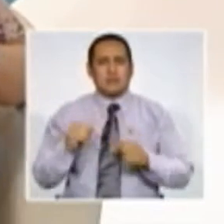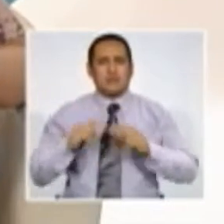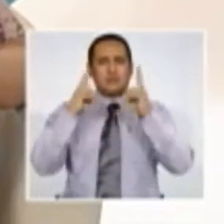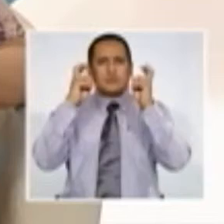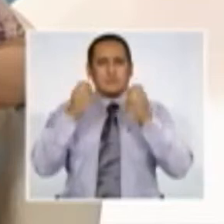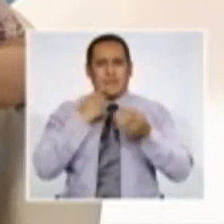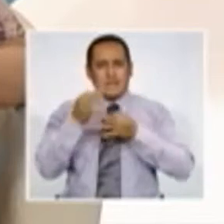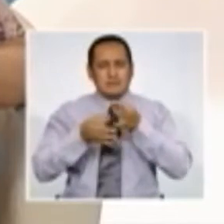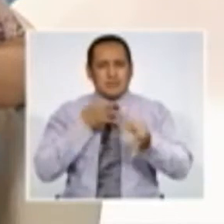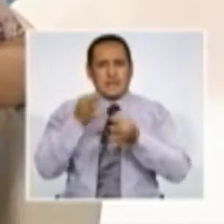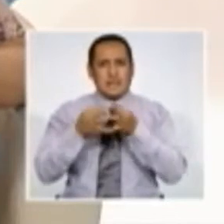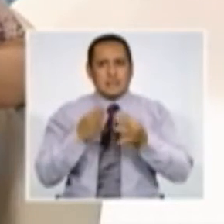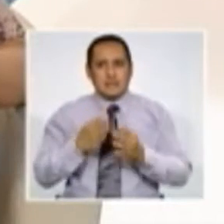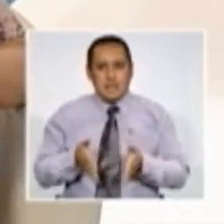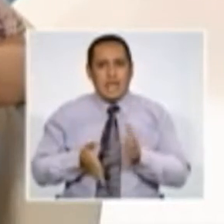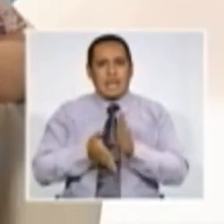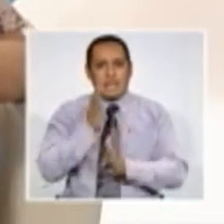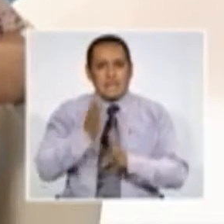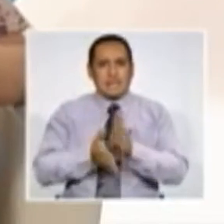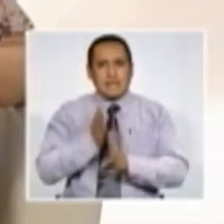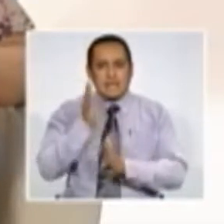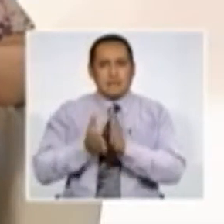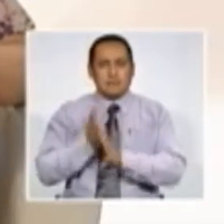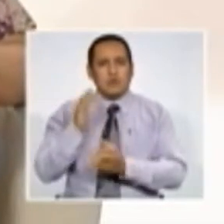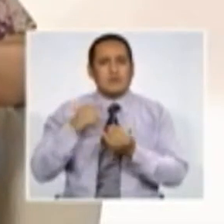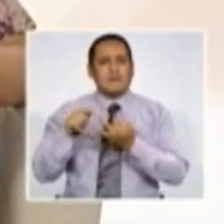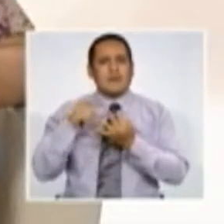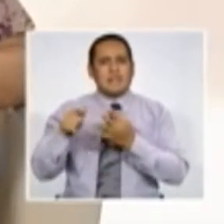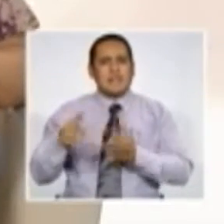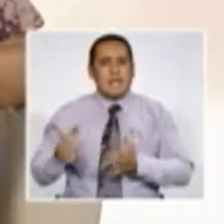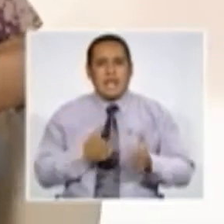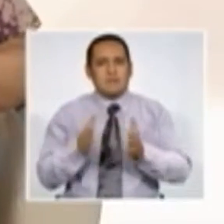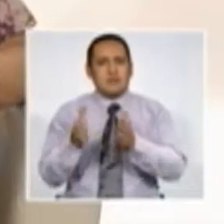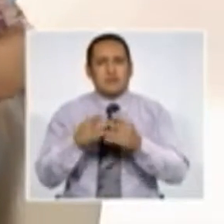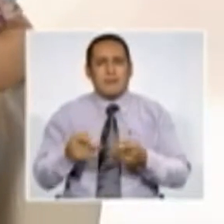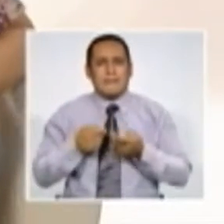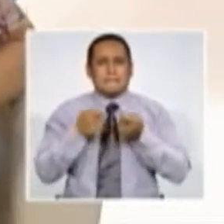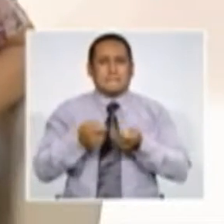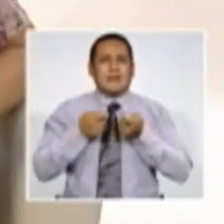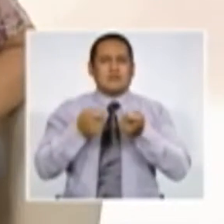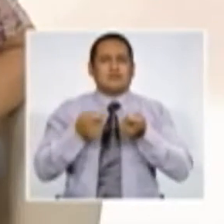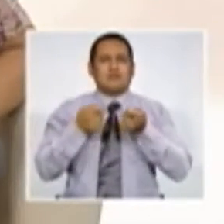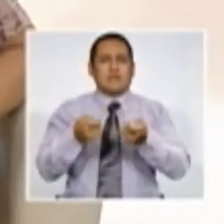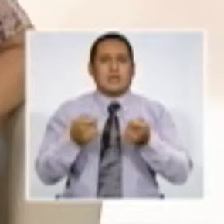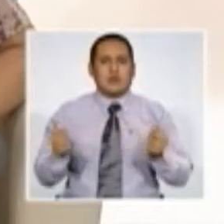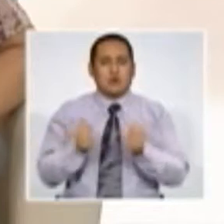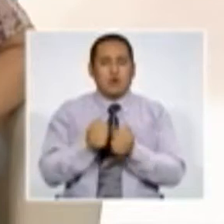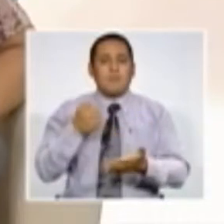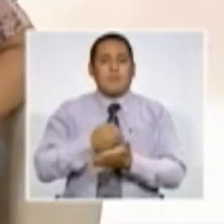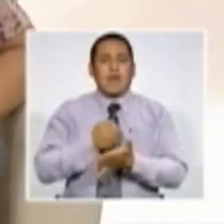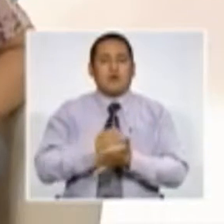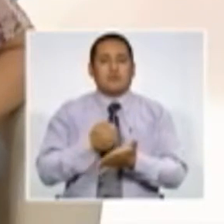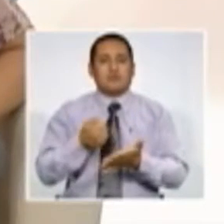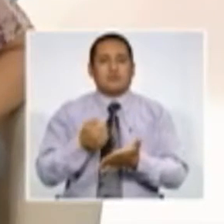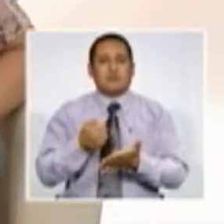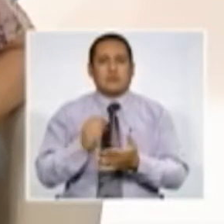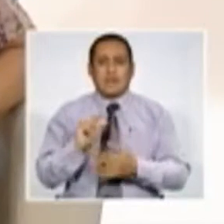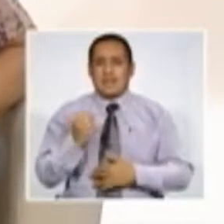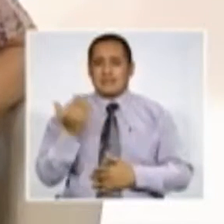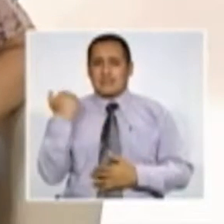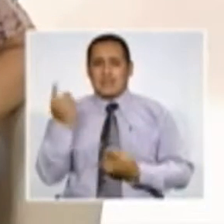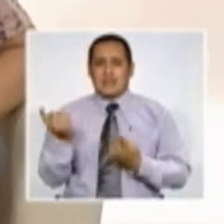pues este tema que usted nos comenta de ir por estos canales para presionar con los